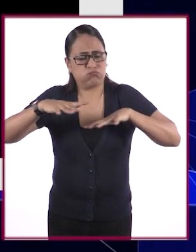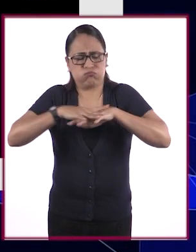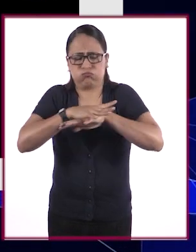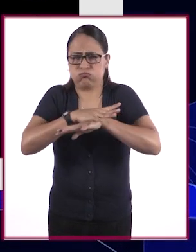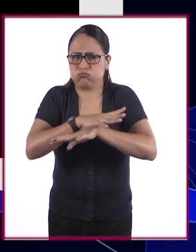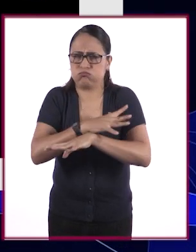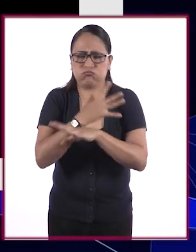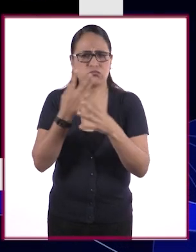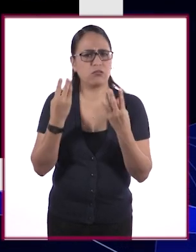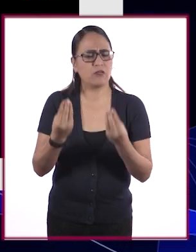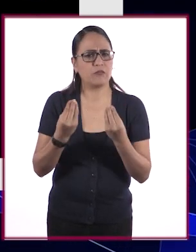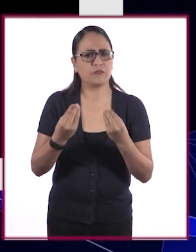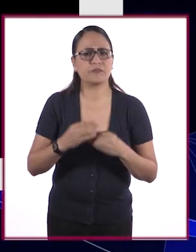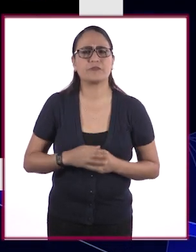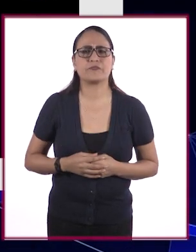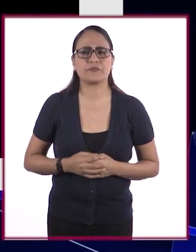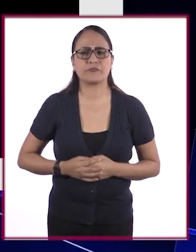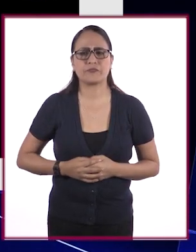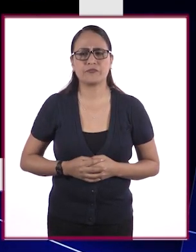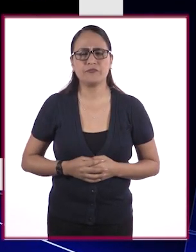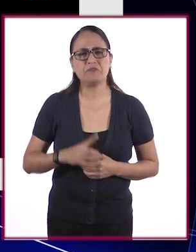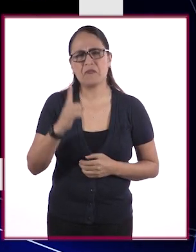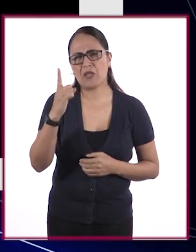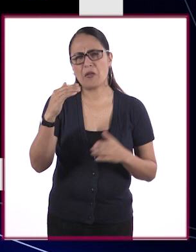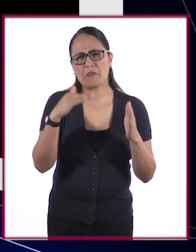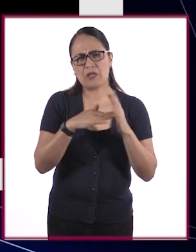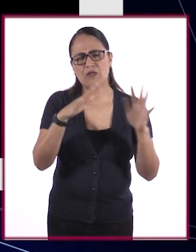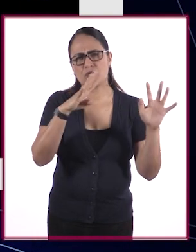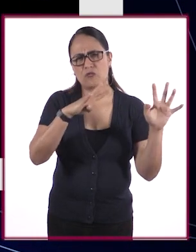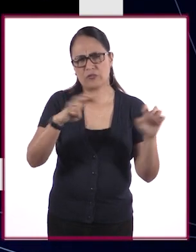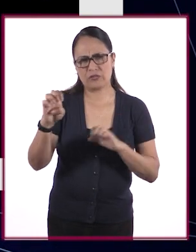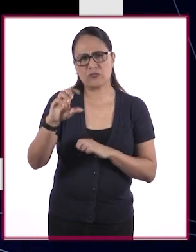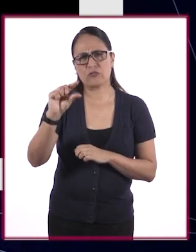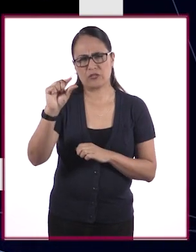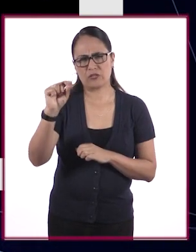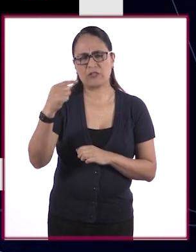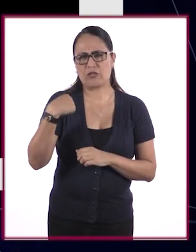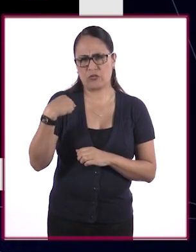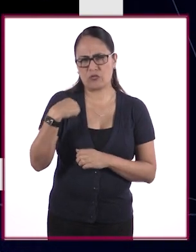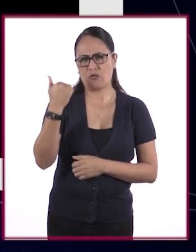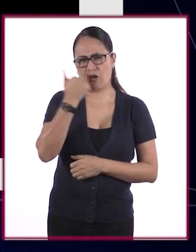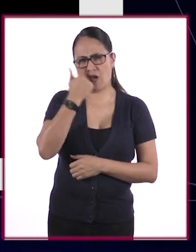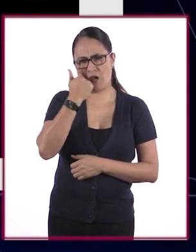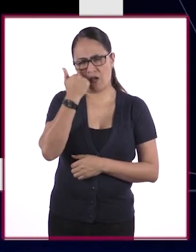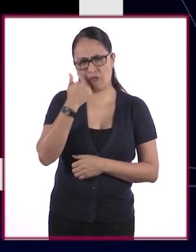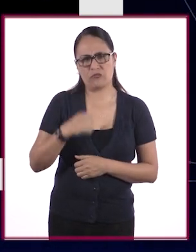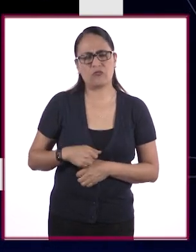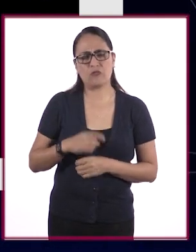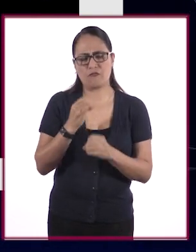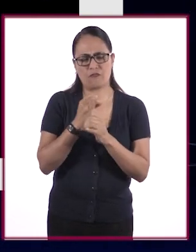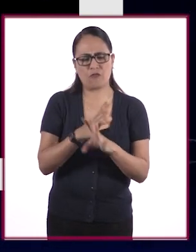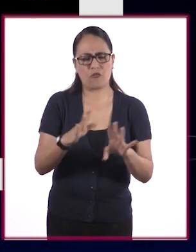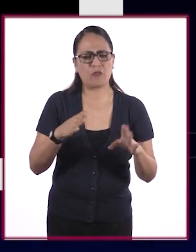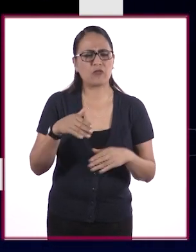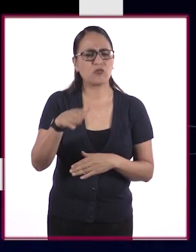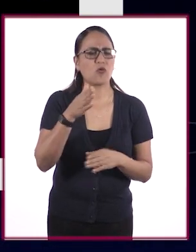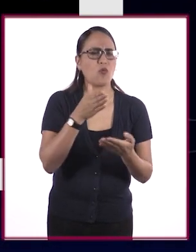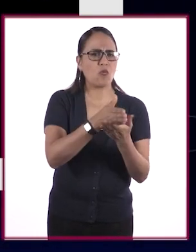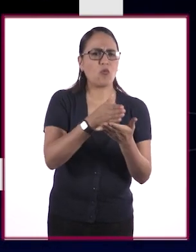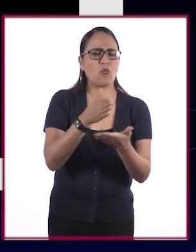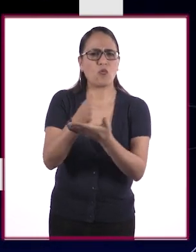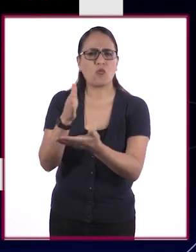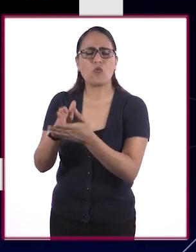profunda. Todavía en los 70s, cuando yo era estudiante, la única manera de conseguir información era ir a